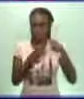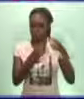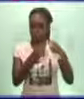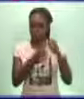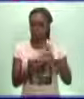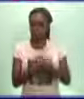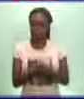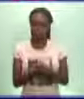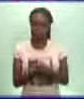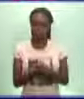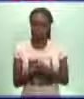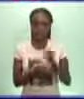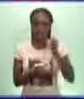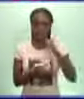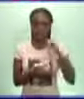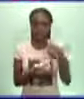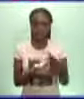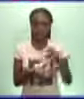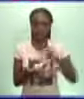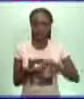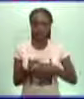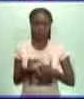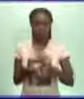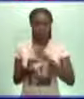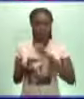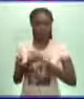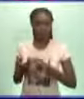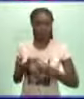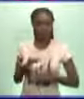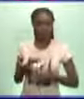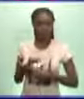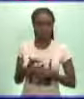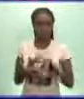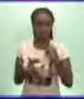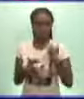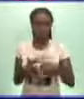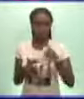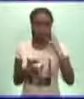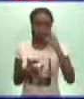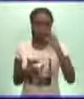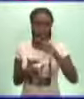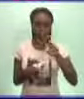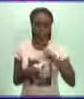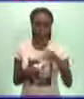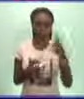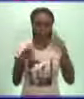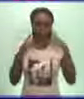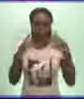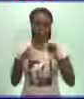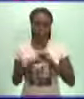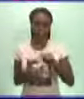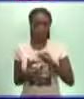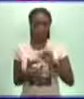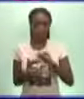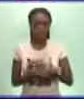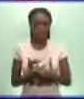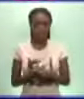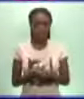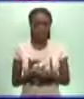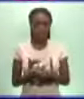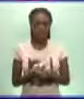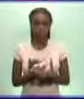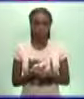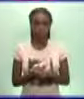también interpretó Retrato de Teresa. Actualmente, esta primerísima actriz cubana se encuentra interpretando